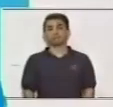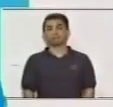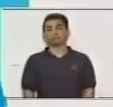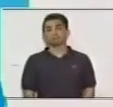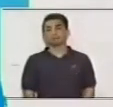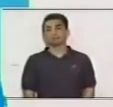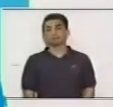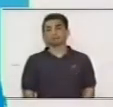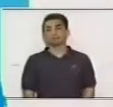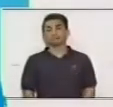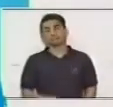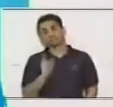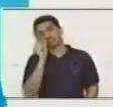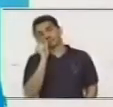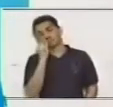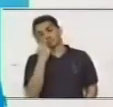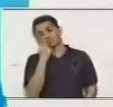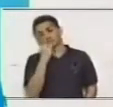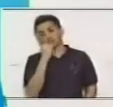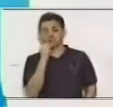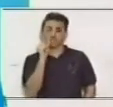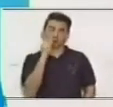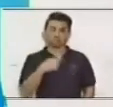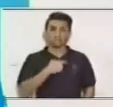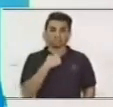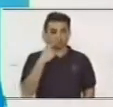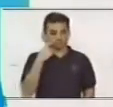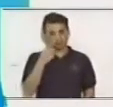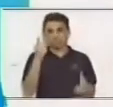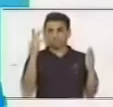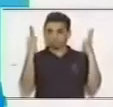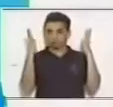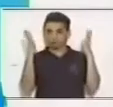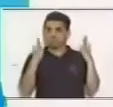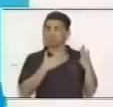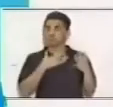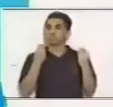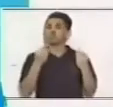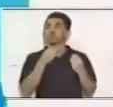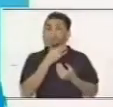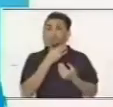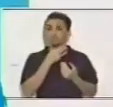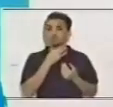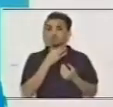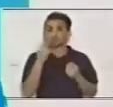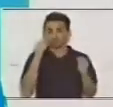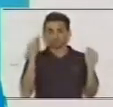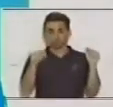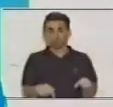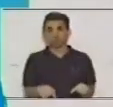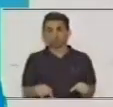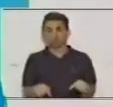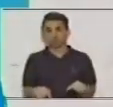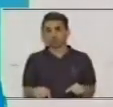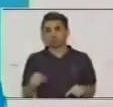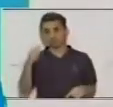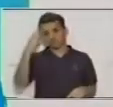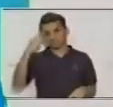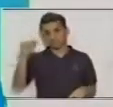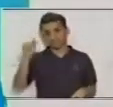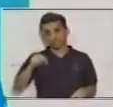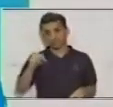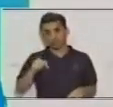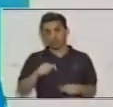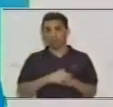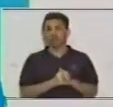Y él o ella sabrán valorar su esfuerzo. Para mí ha sido un gusto haber estado con ustedes el día de